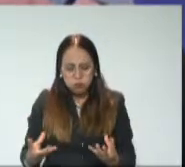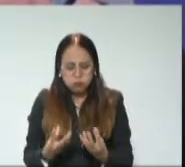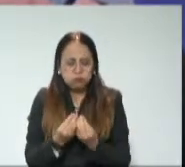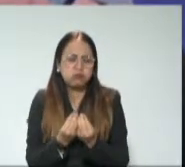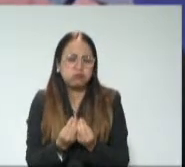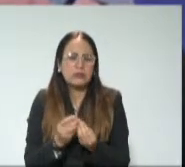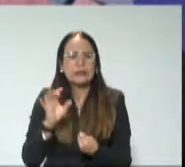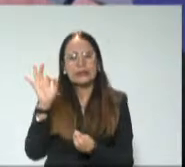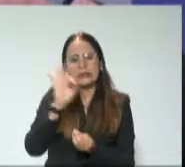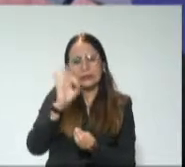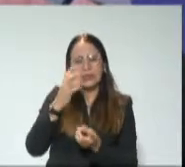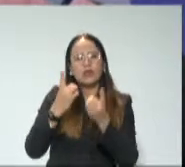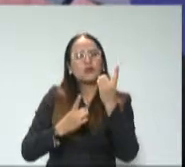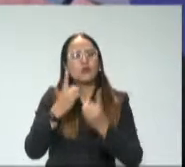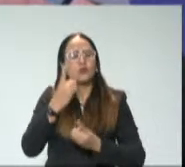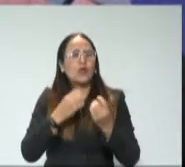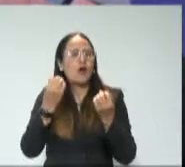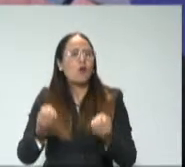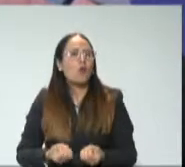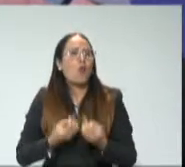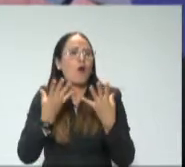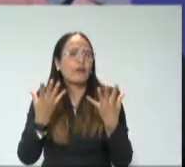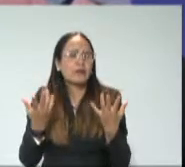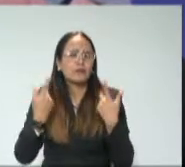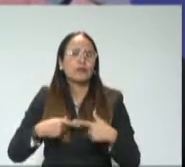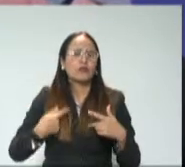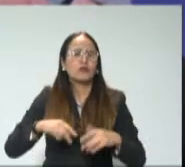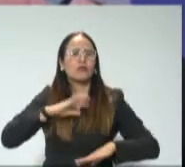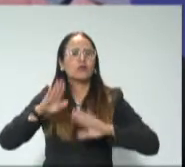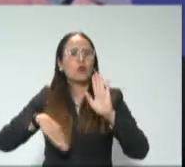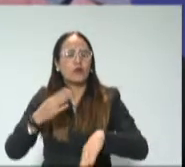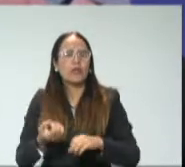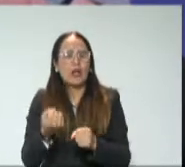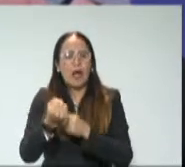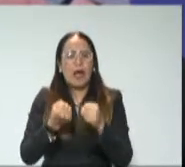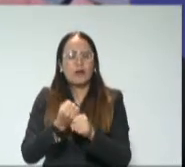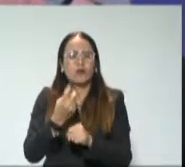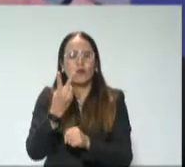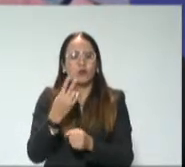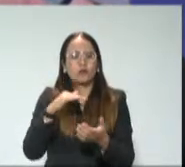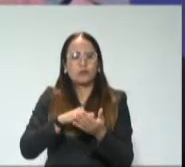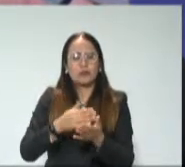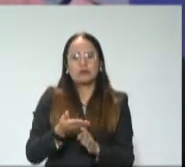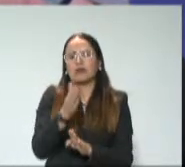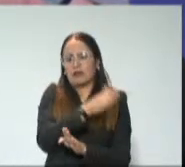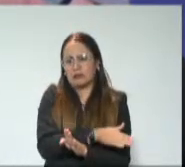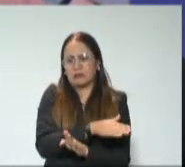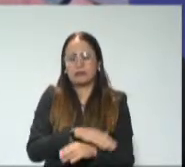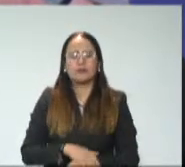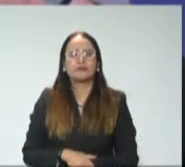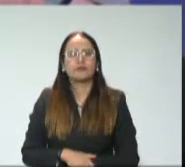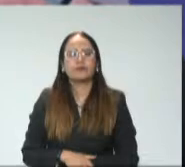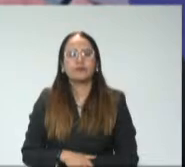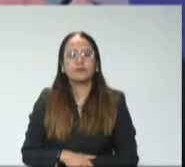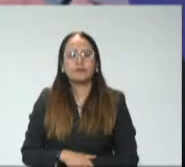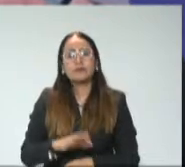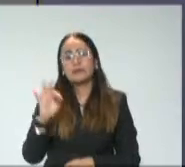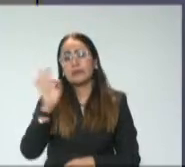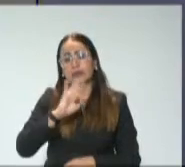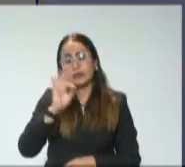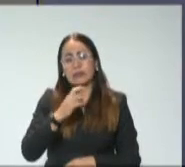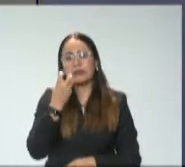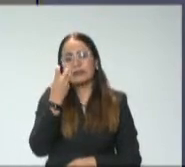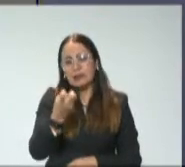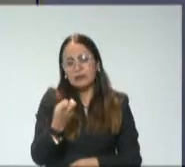dudas sobre efectivamente Cuántas de funciones hubo del año pasado ahora que podrían no ser más que de una cosa que puede ser lo que nos